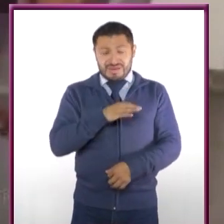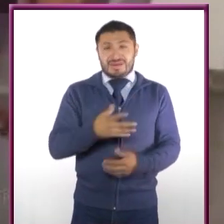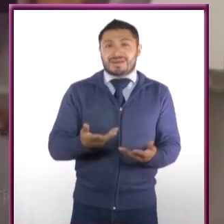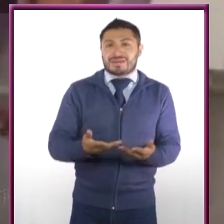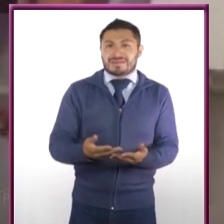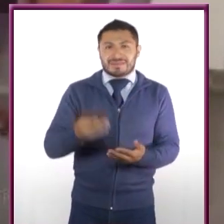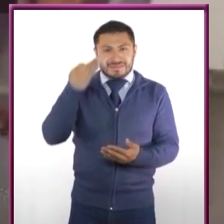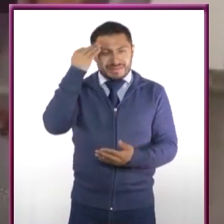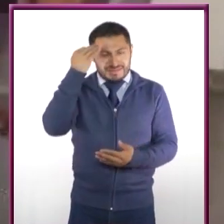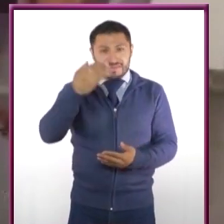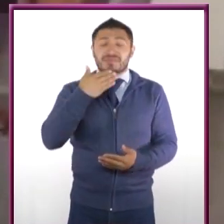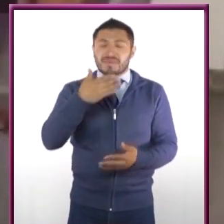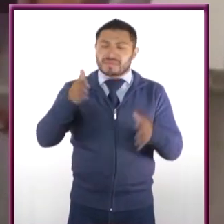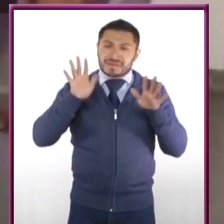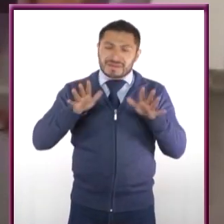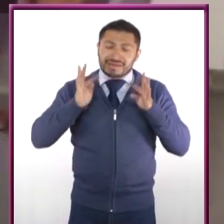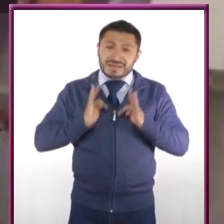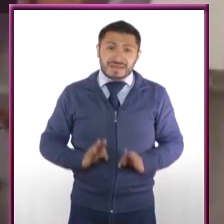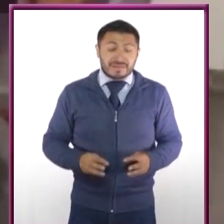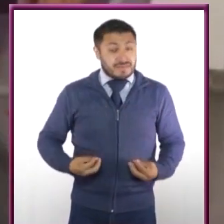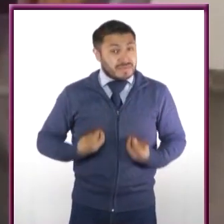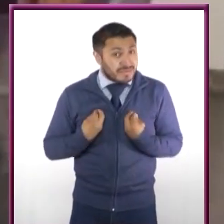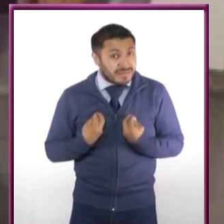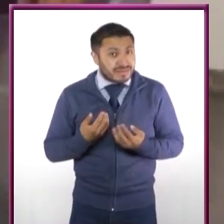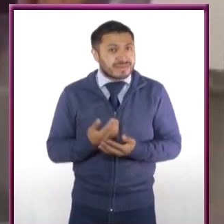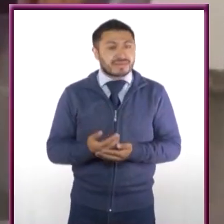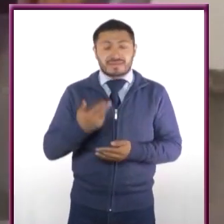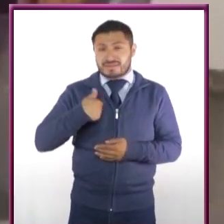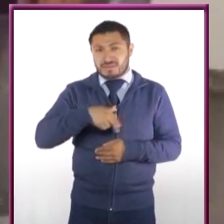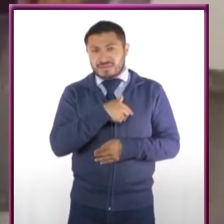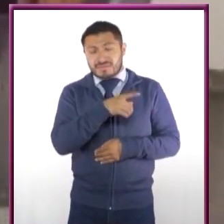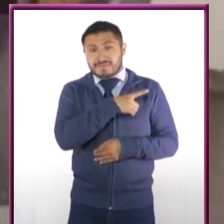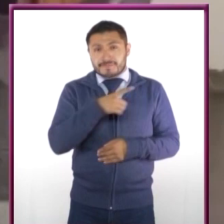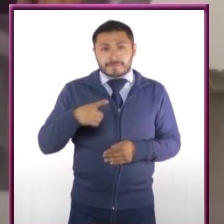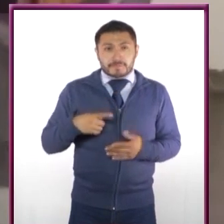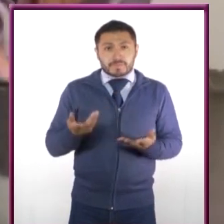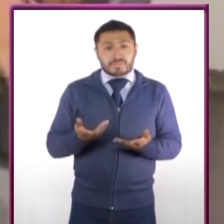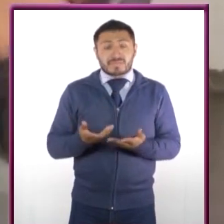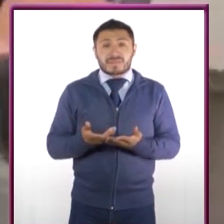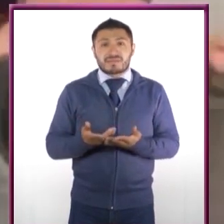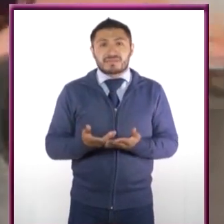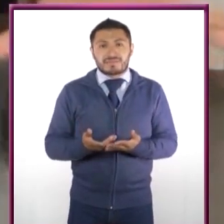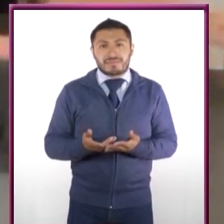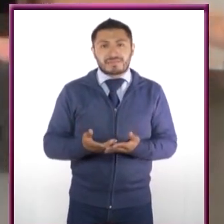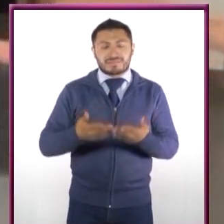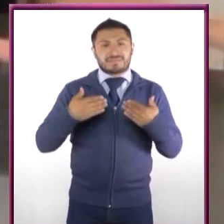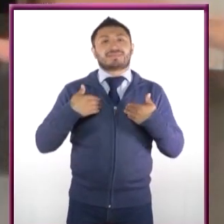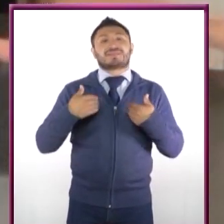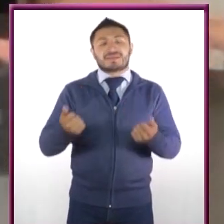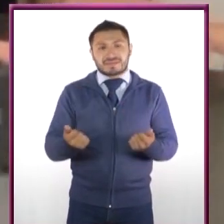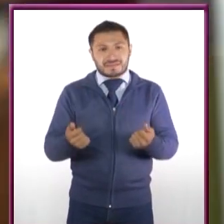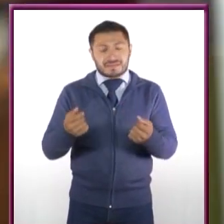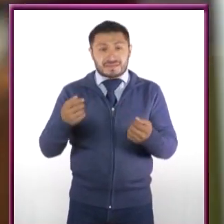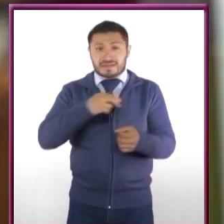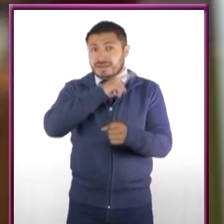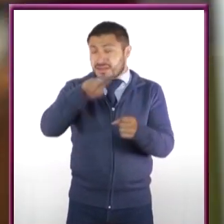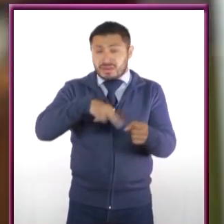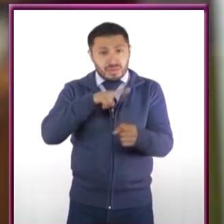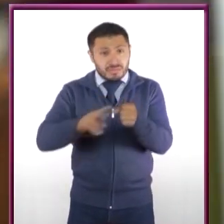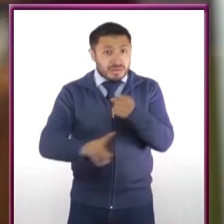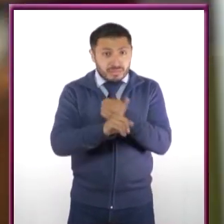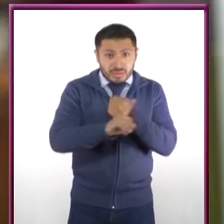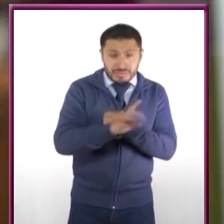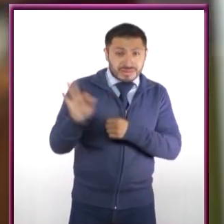momentos agradables en la vida, uno tiene que tener un terreno en donde pueda crecer todo eso. Esa